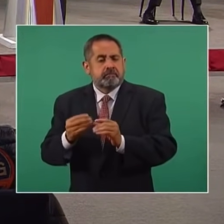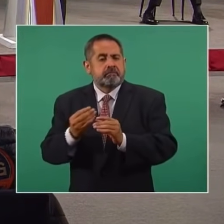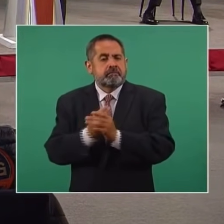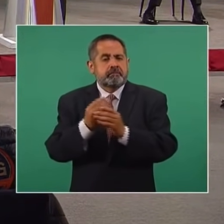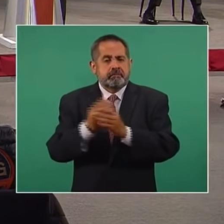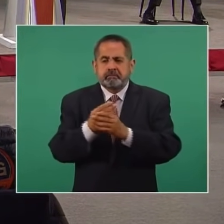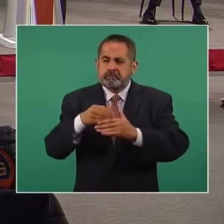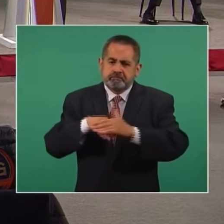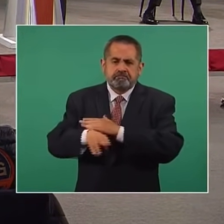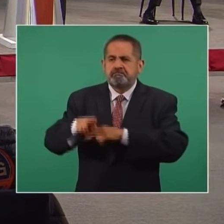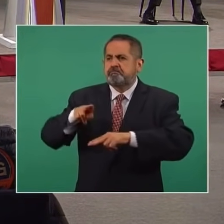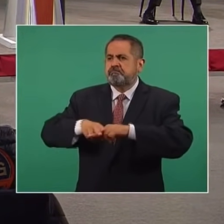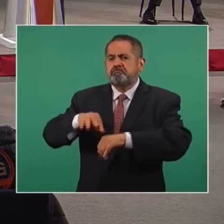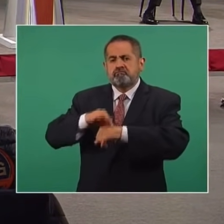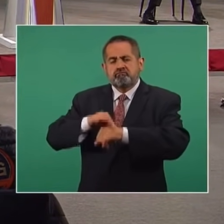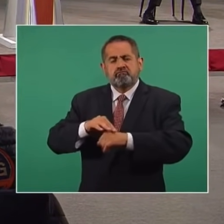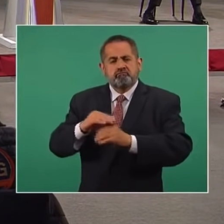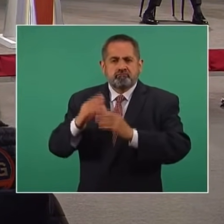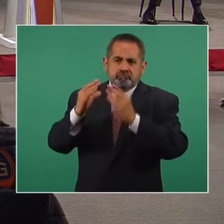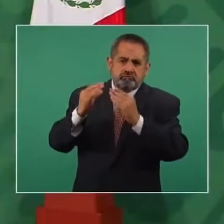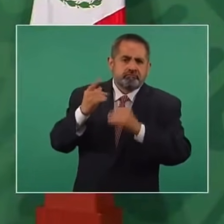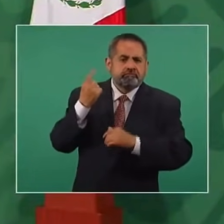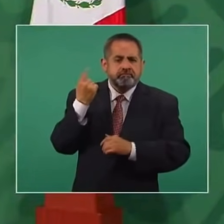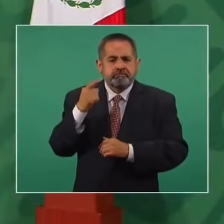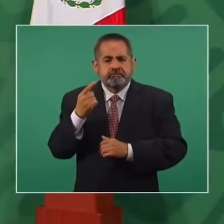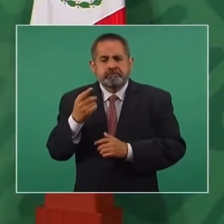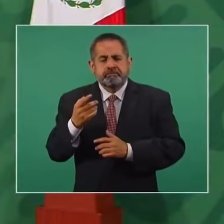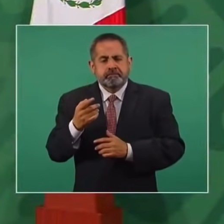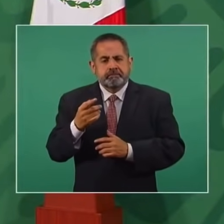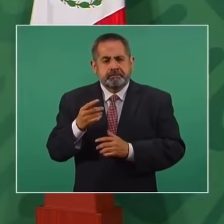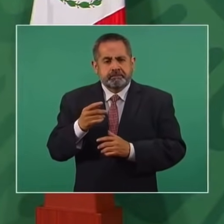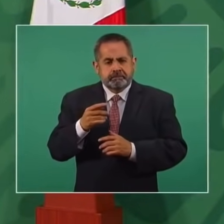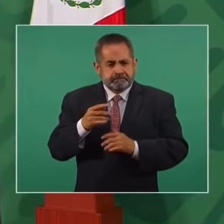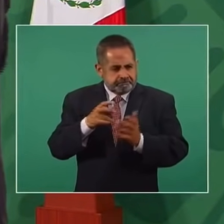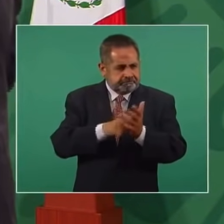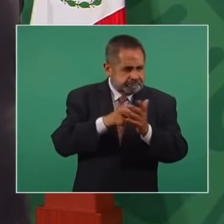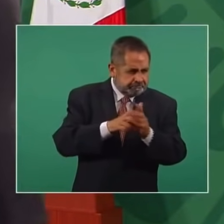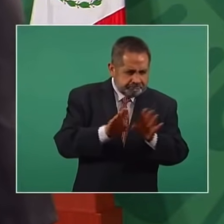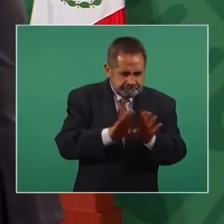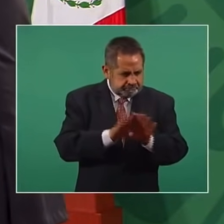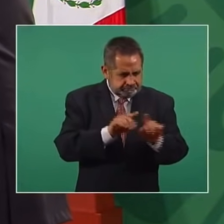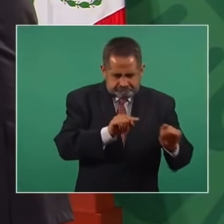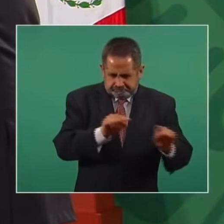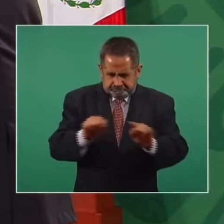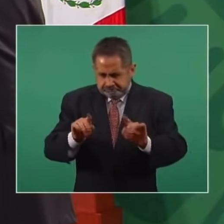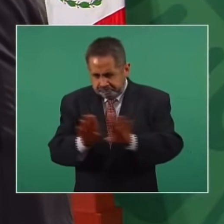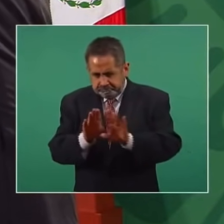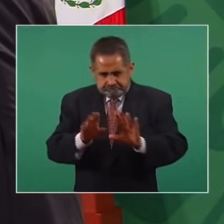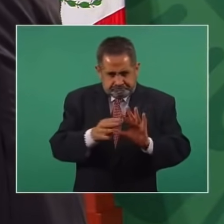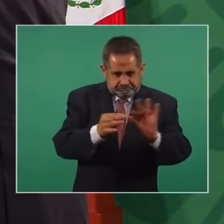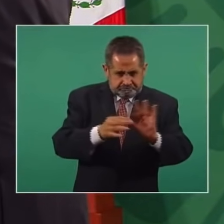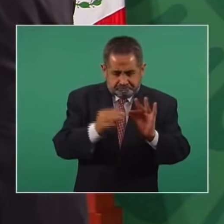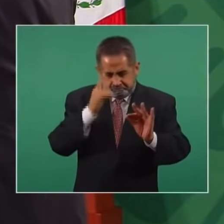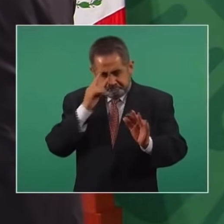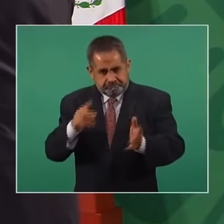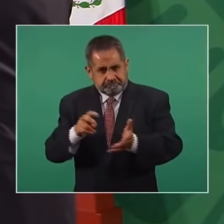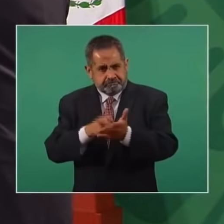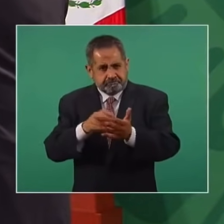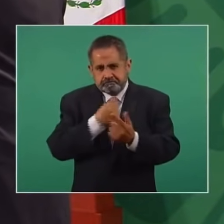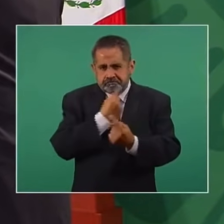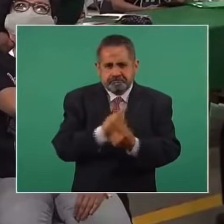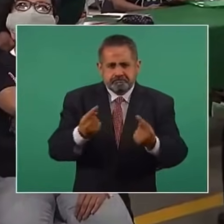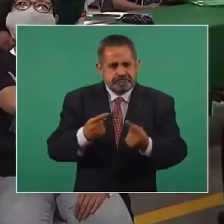presenciales para regularizar, para poner al día